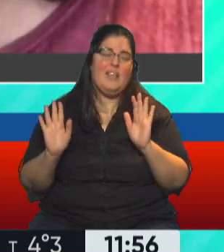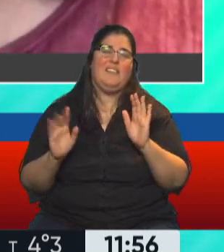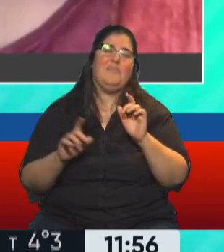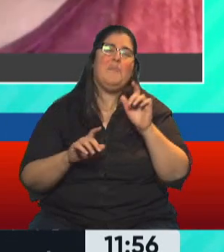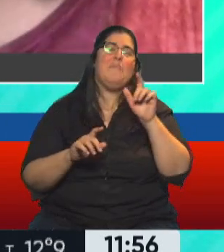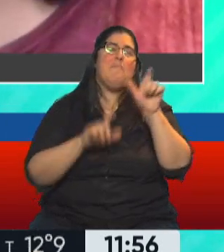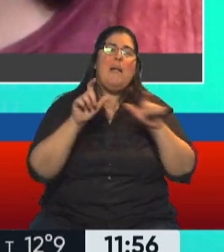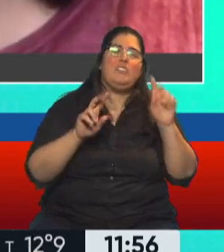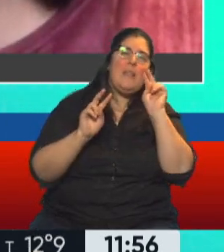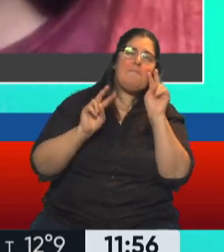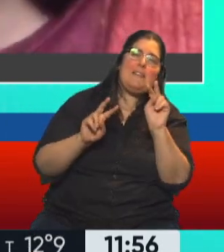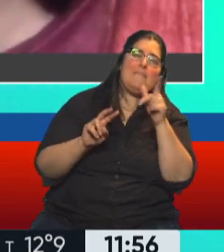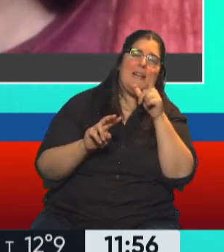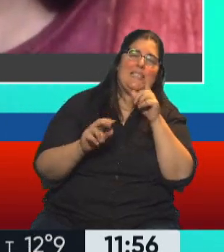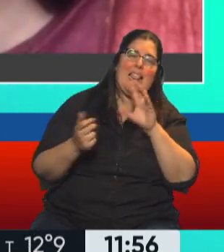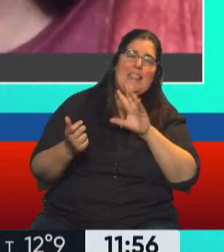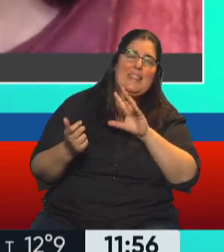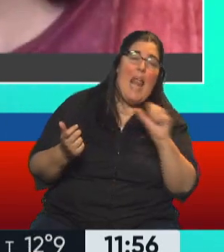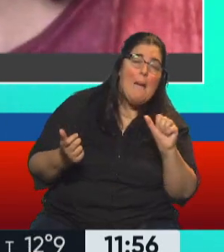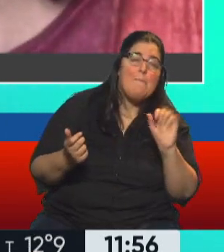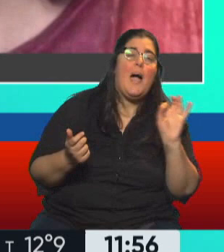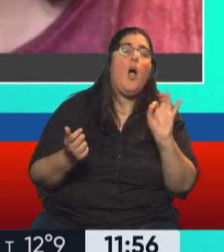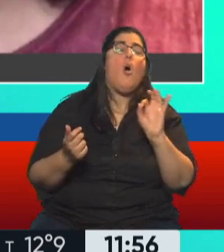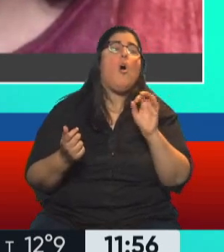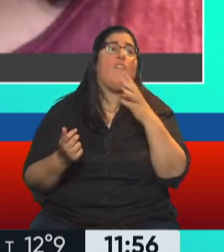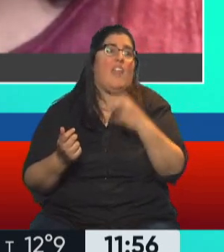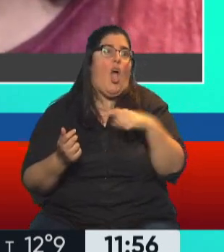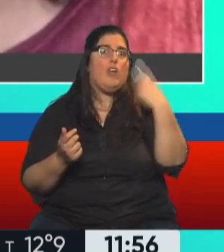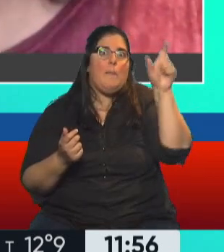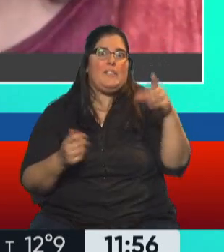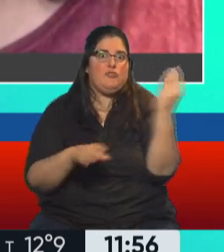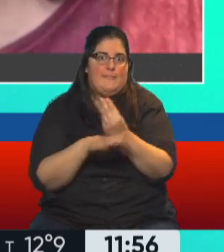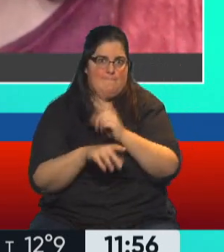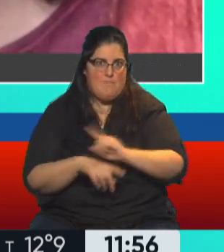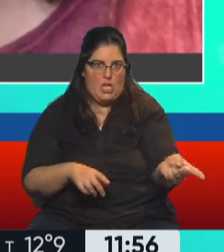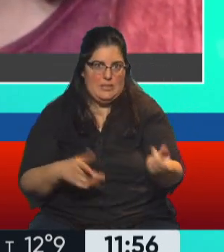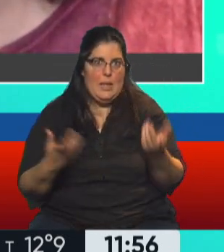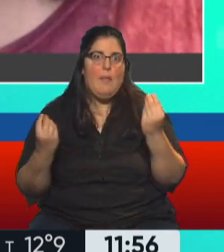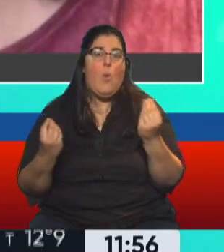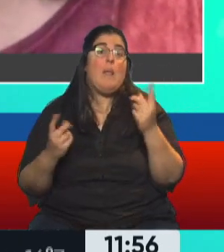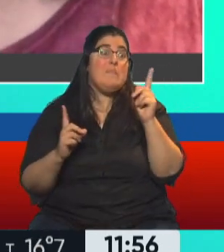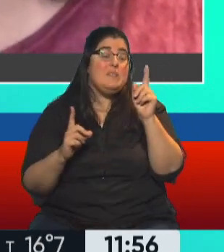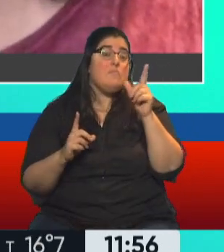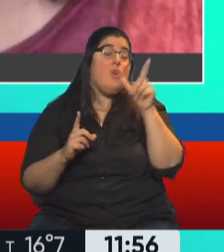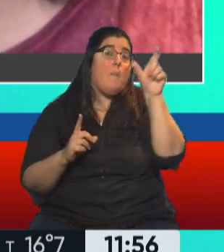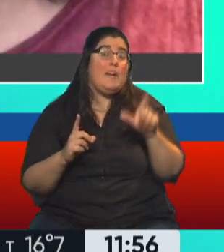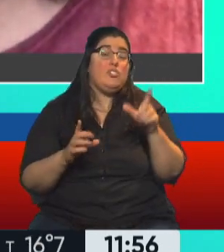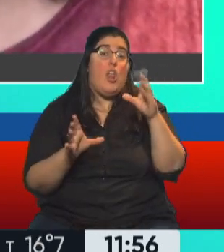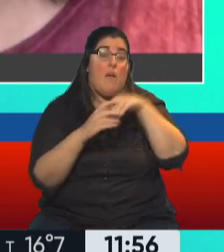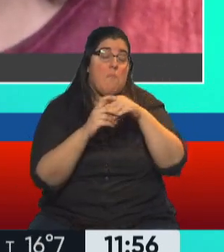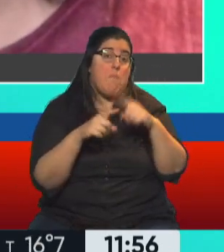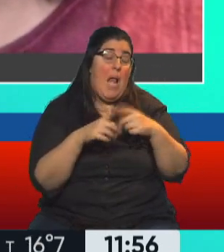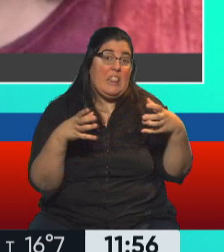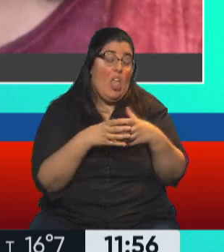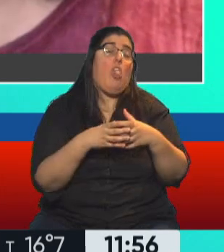el Perú si esto es una trampa o si simplemente no tenían otra persona que poner. El punto es que era una persona del partido, y parece que esa era la intención, ¿no? De